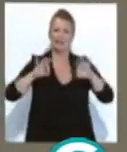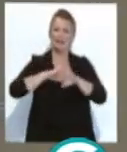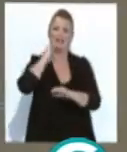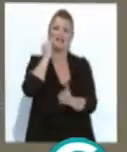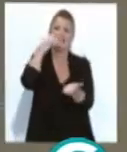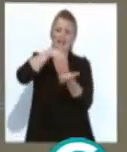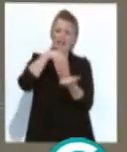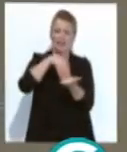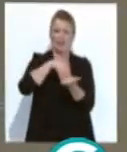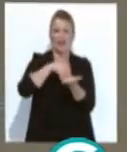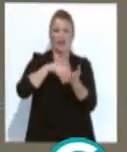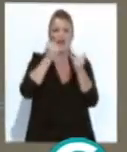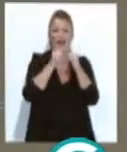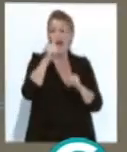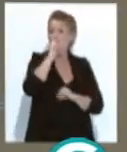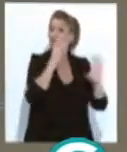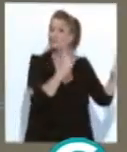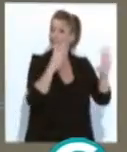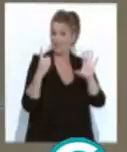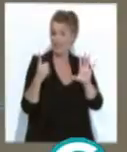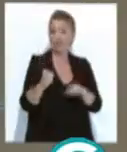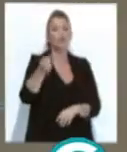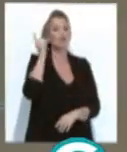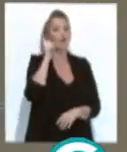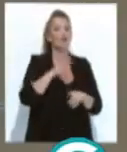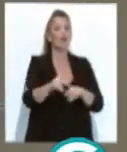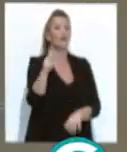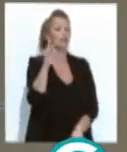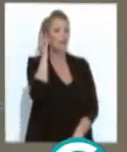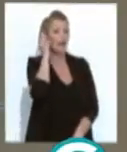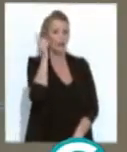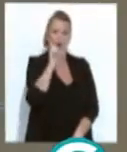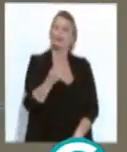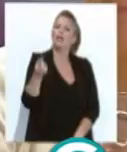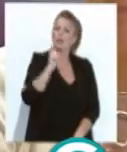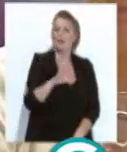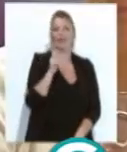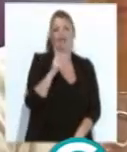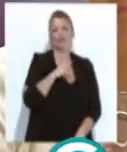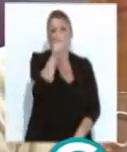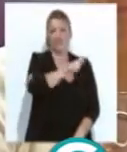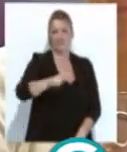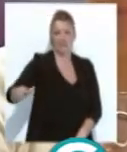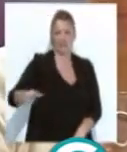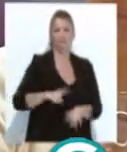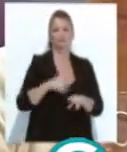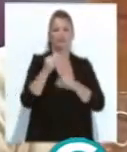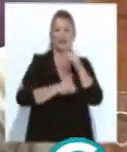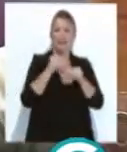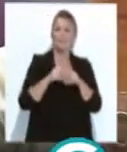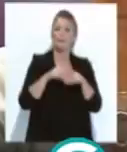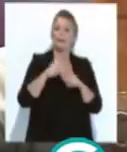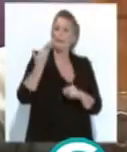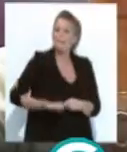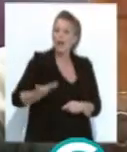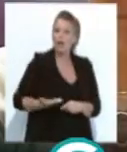desde el minuto uno del festival, año 86, no solamente por los derechos de la mujer, sino por los derechos civiles. Traer realmente al valor